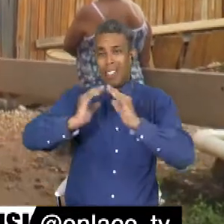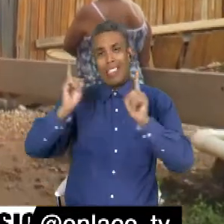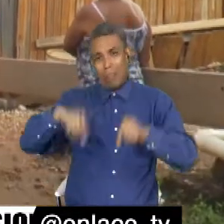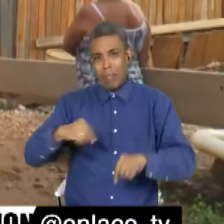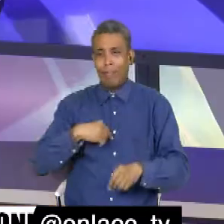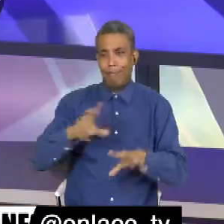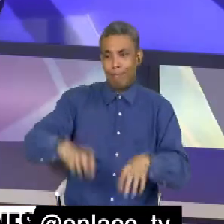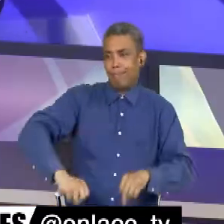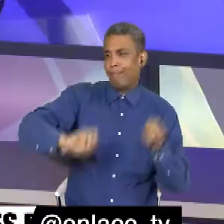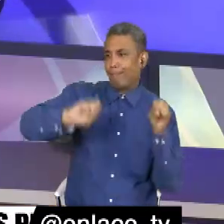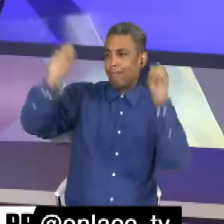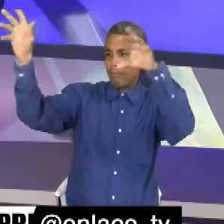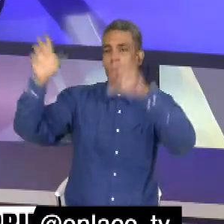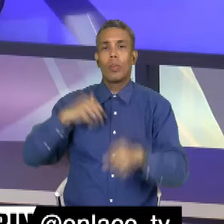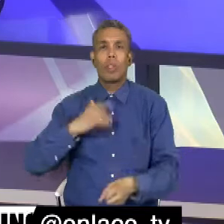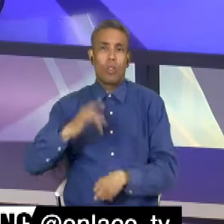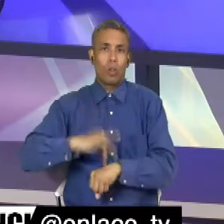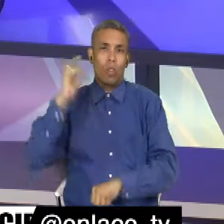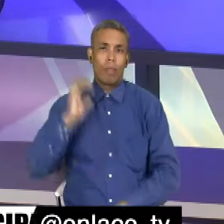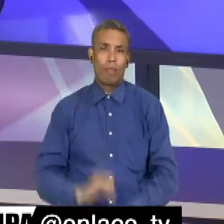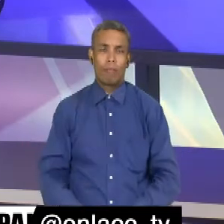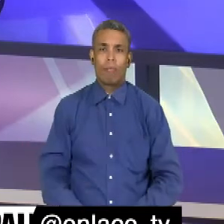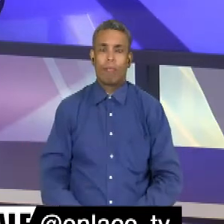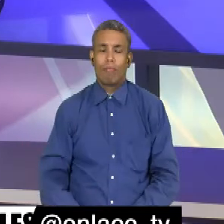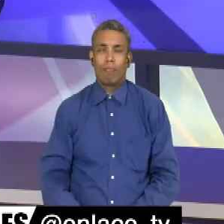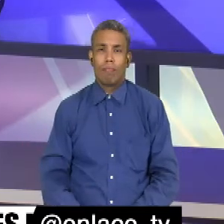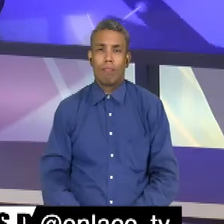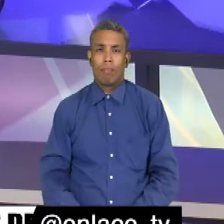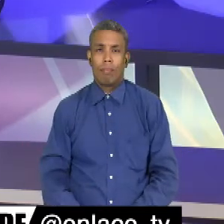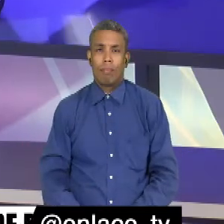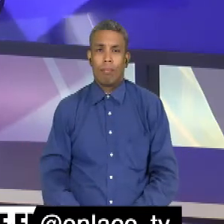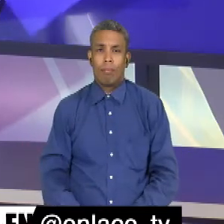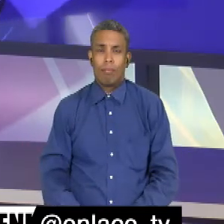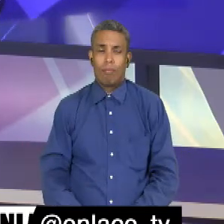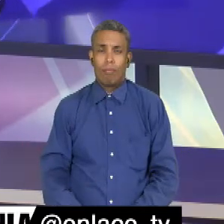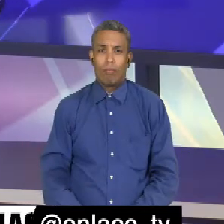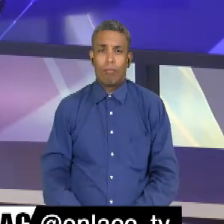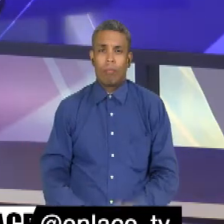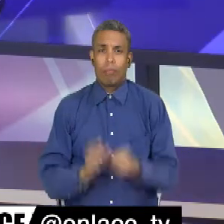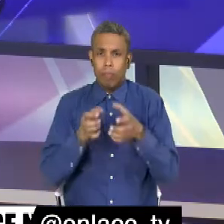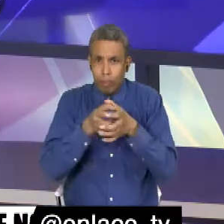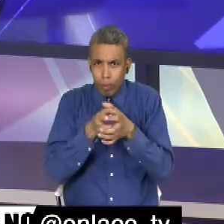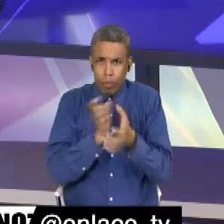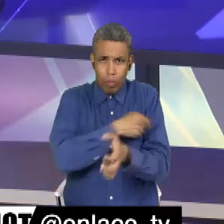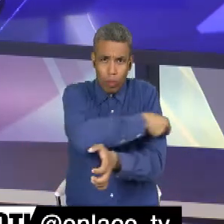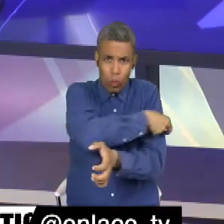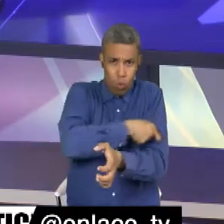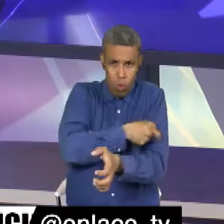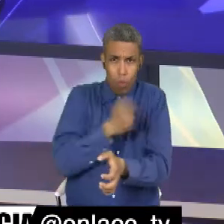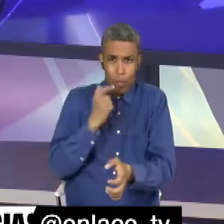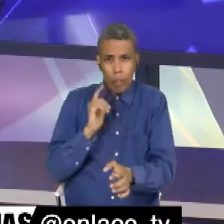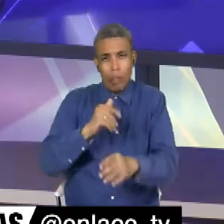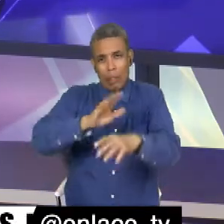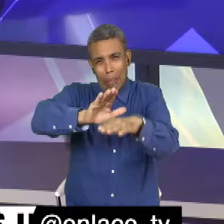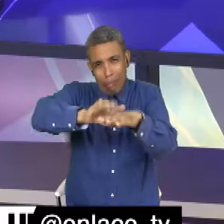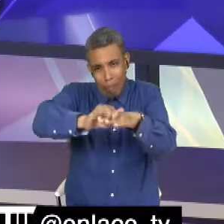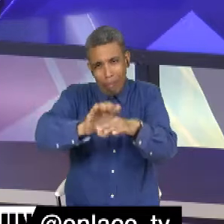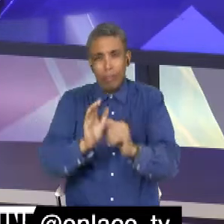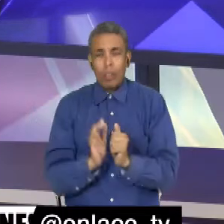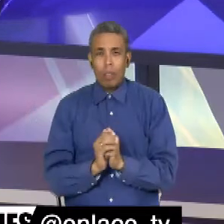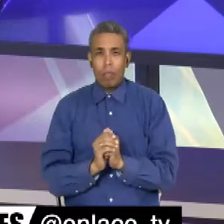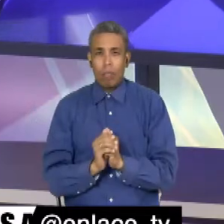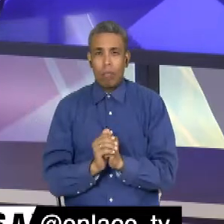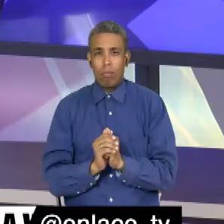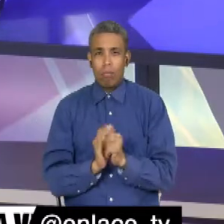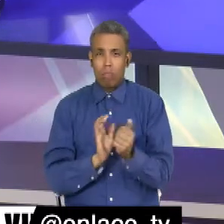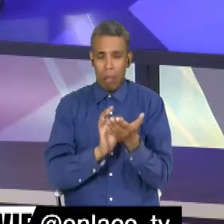desalojada. Los organismos de atención y prevención de desastres hicieron un llamado a las personas que mediante cadenas de mensajes